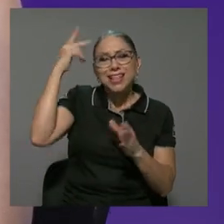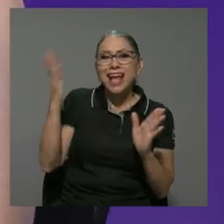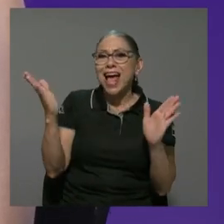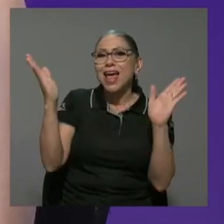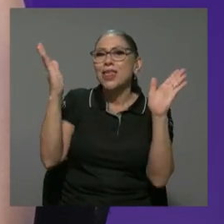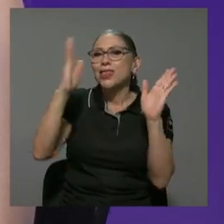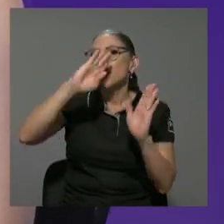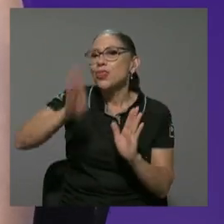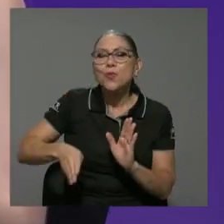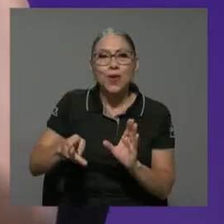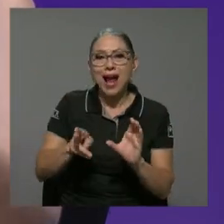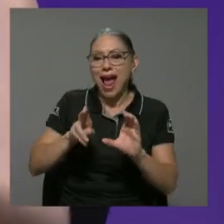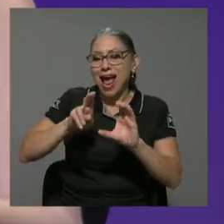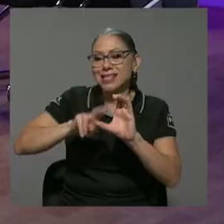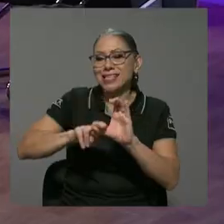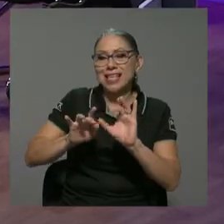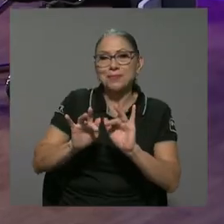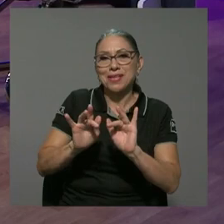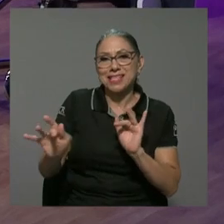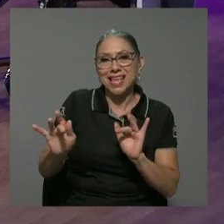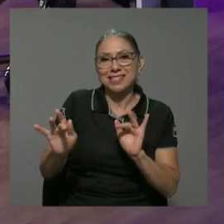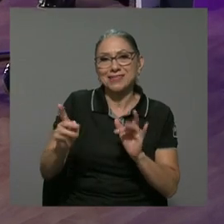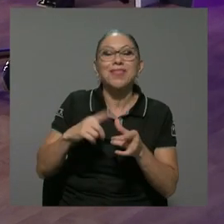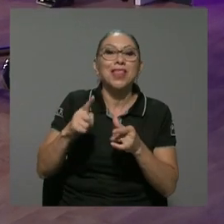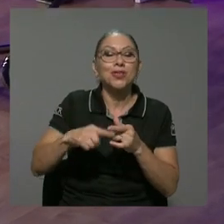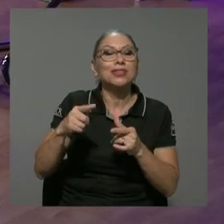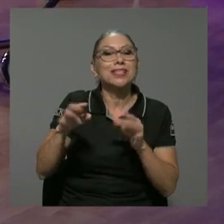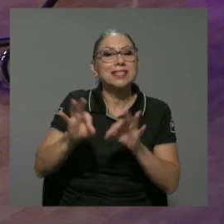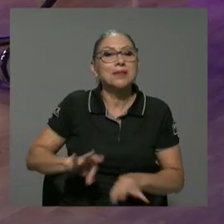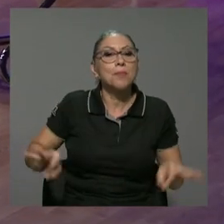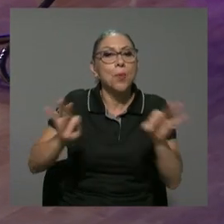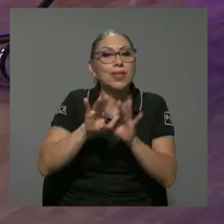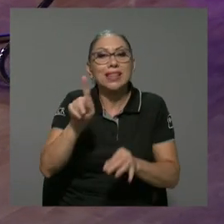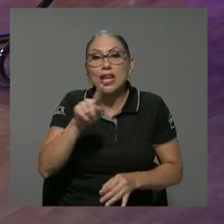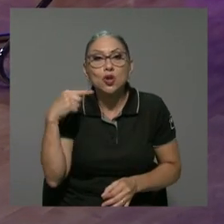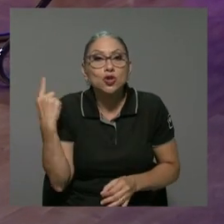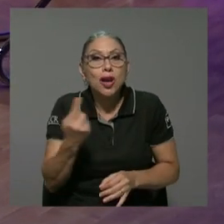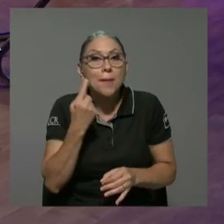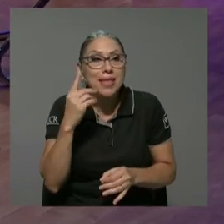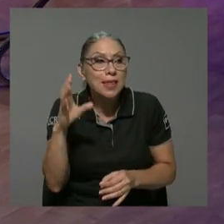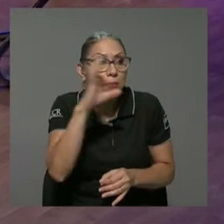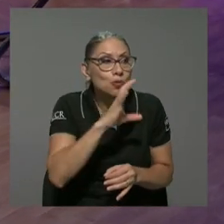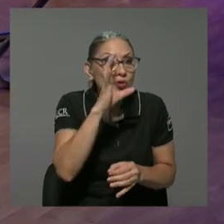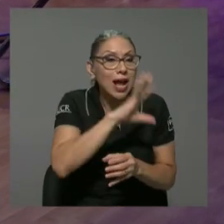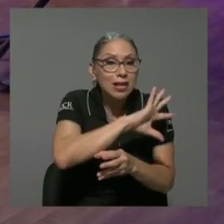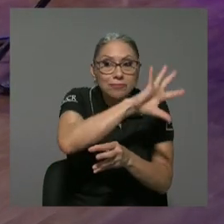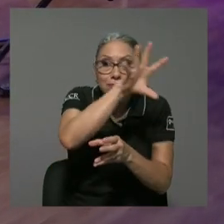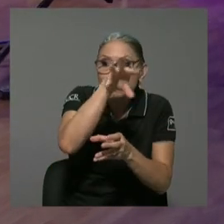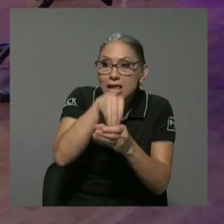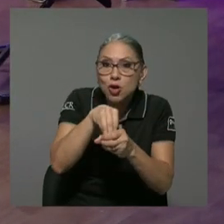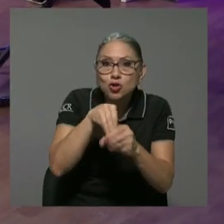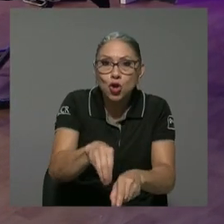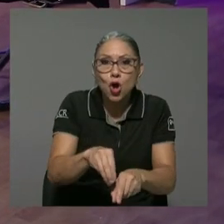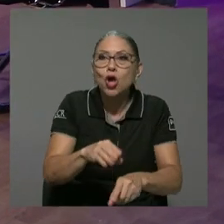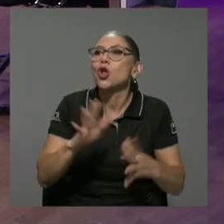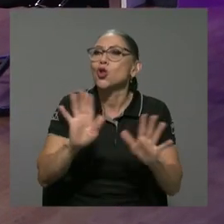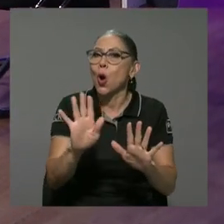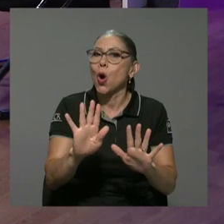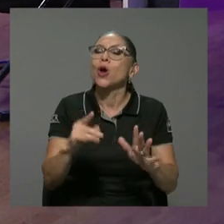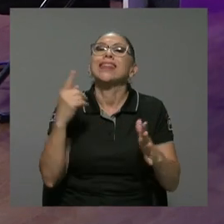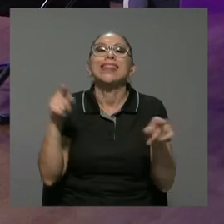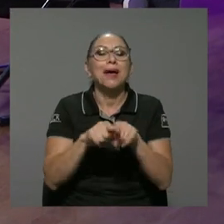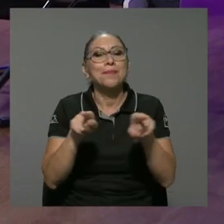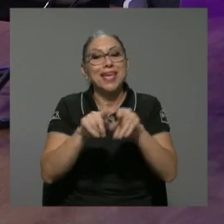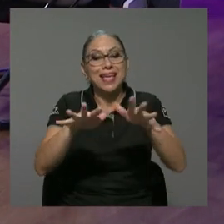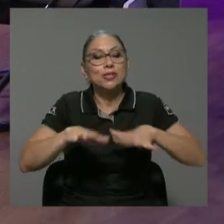creo que es importante que más allá de buscar una inclusión, realmente intentar que estos espacios sean amigables. Sí. Porque muchas veces lo que